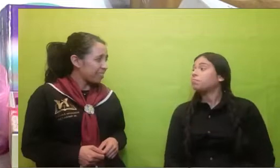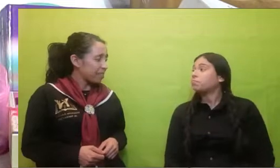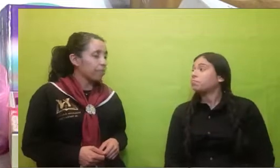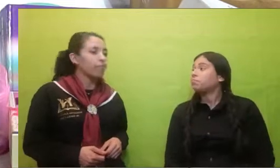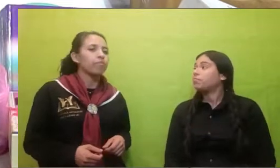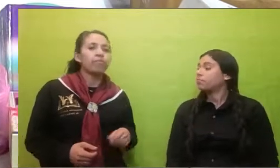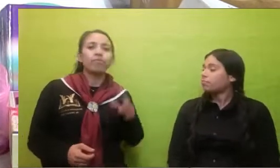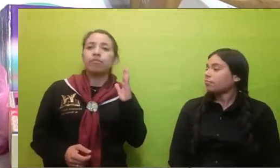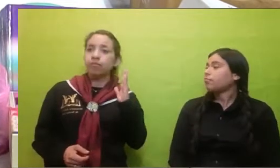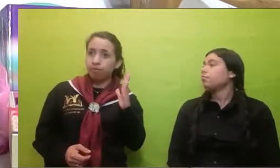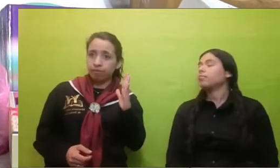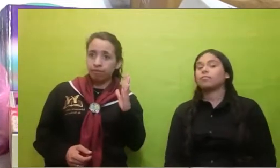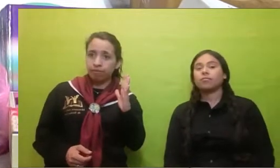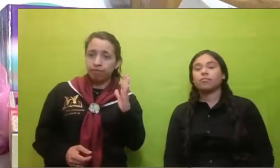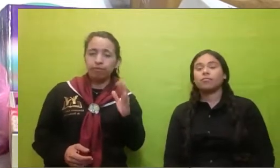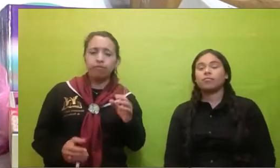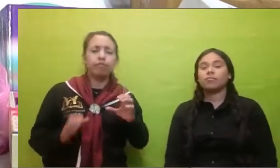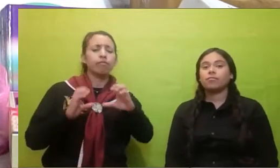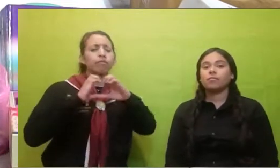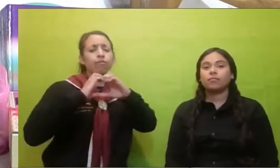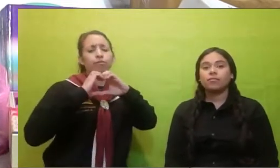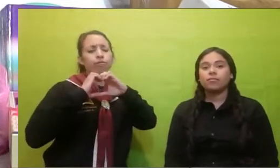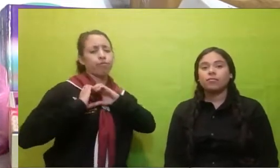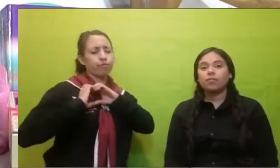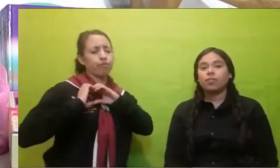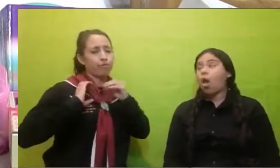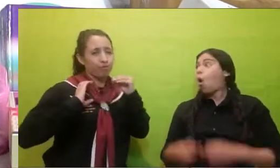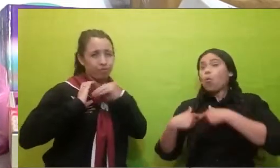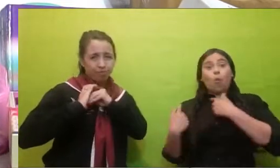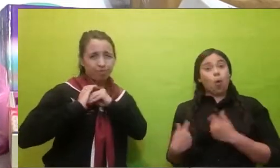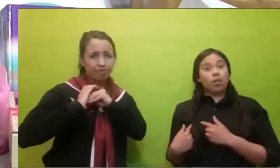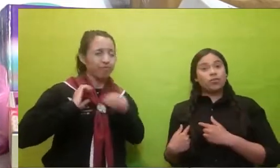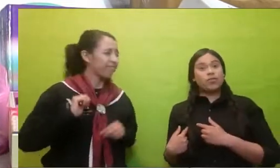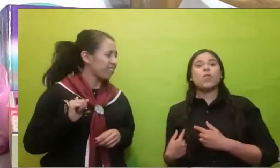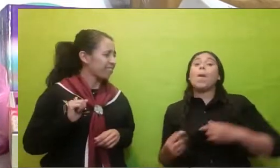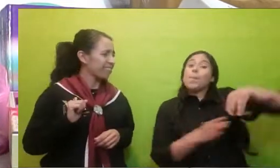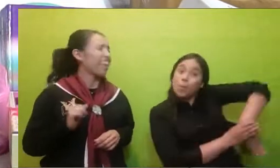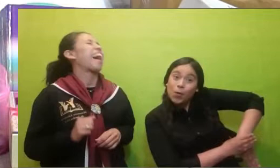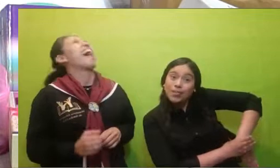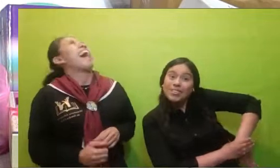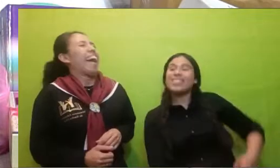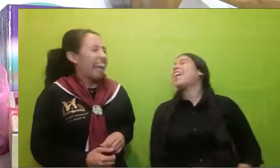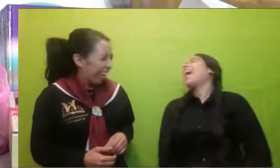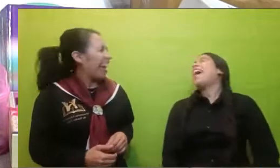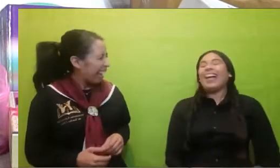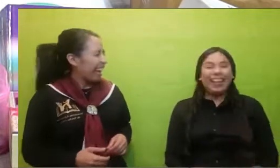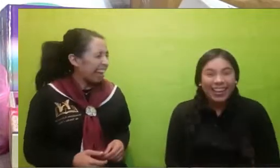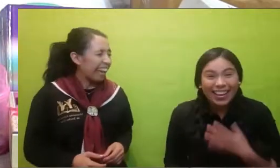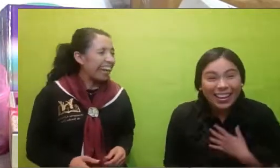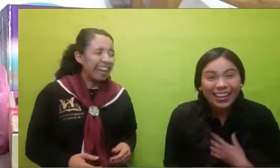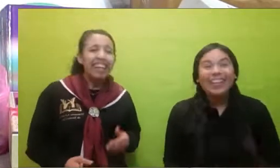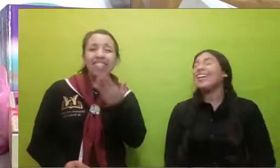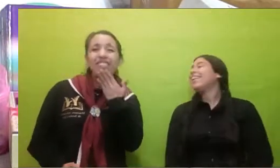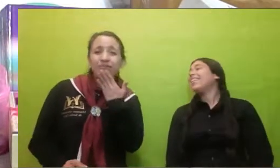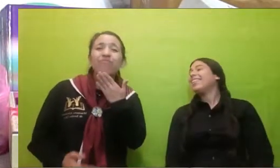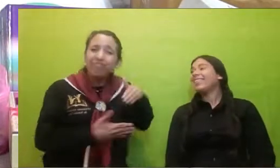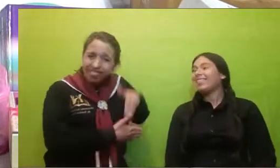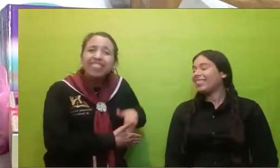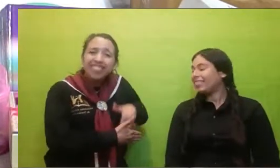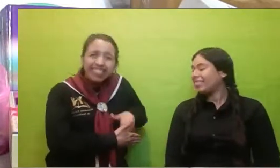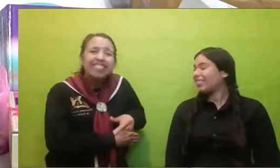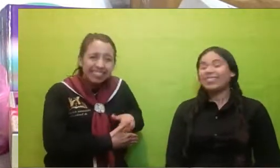hacer entonces ustedes y nuestros amigos que están ahí? ¿Qué cosa? ¿Qué tenemos que hacer, tía? Colocarse la mano en